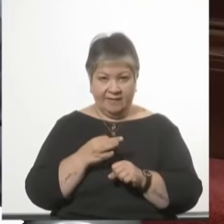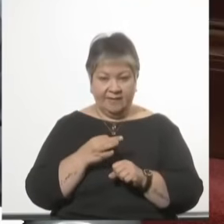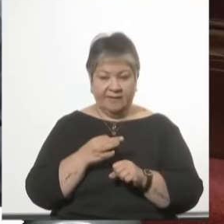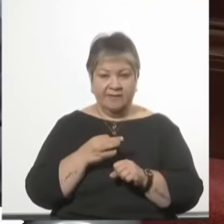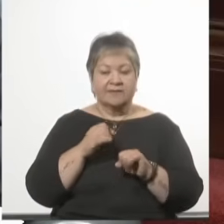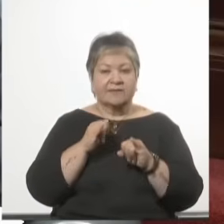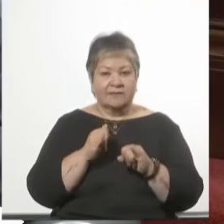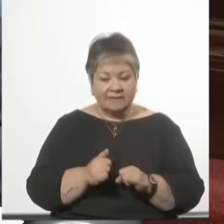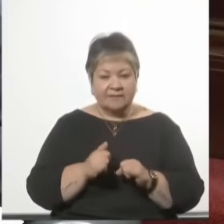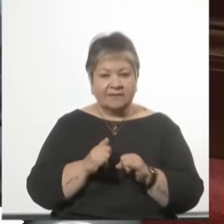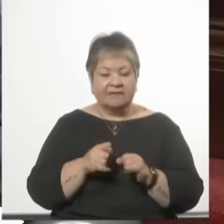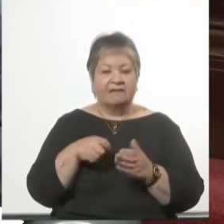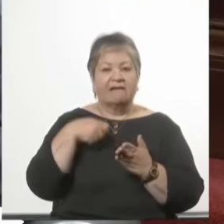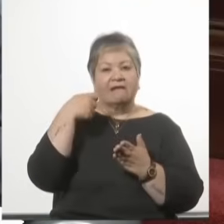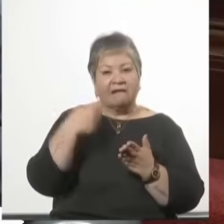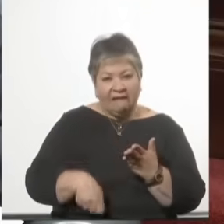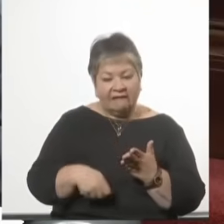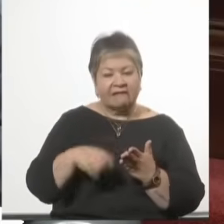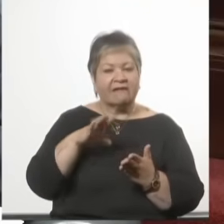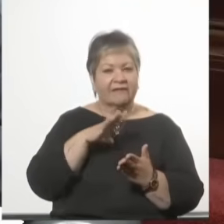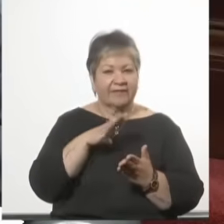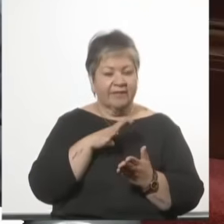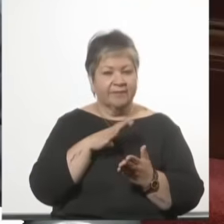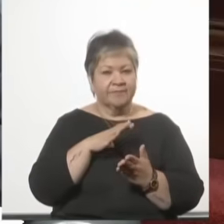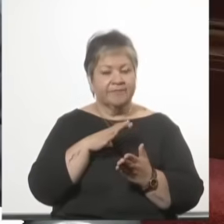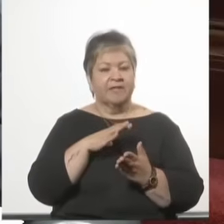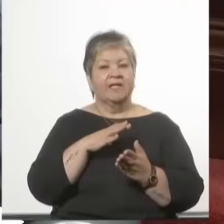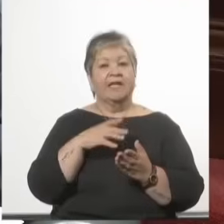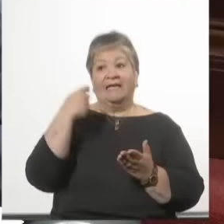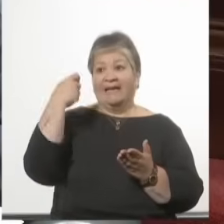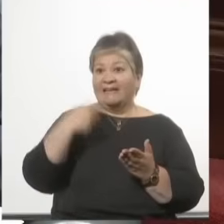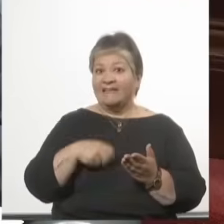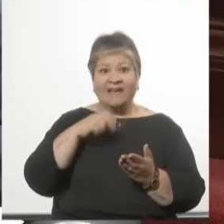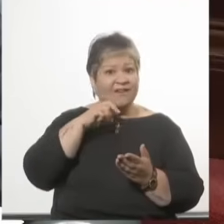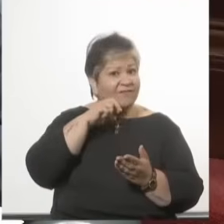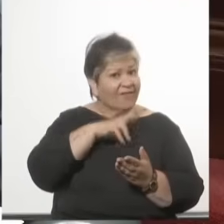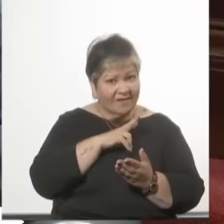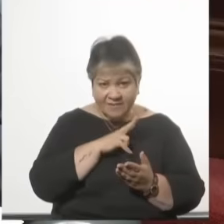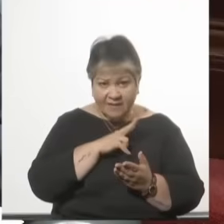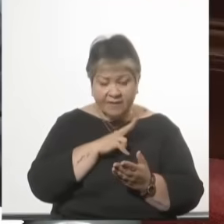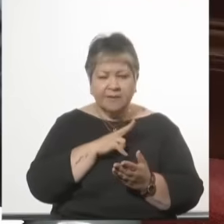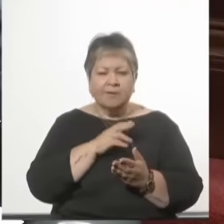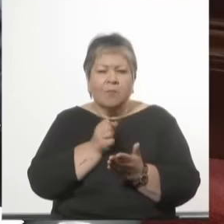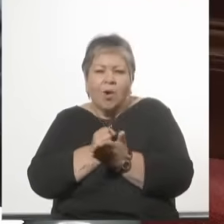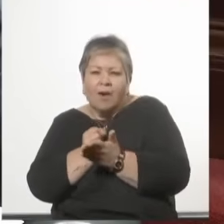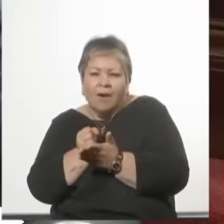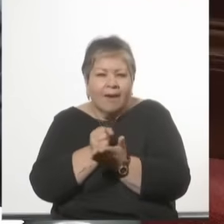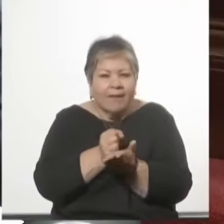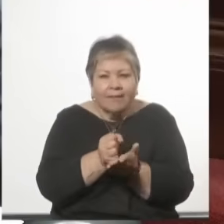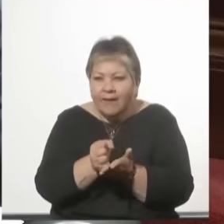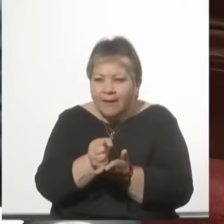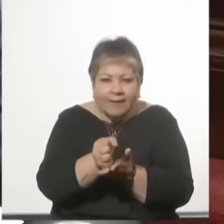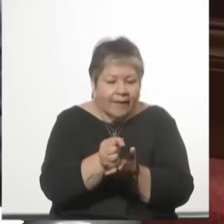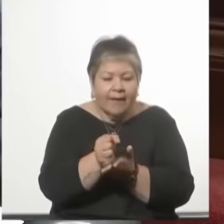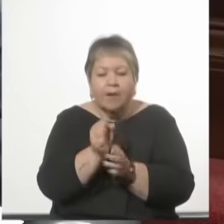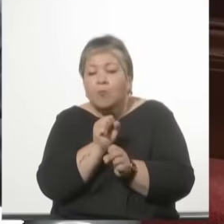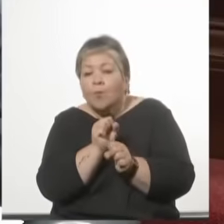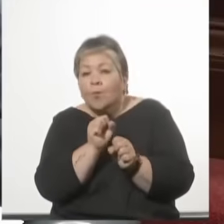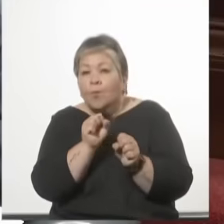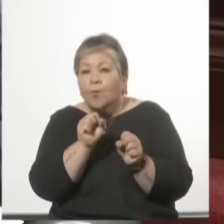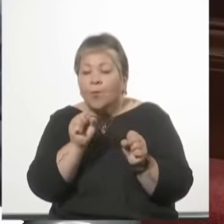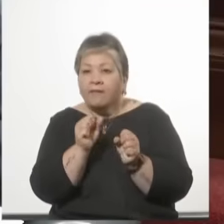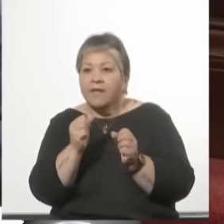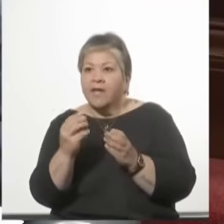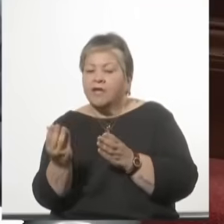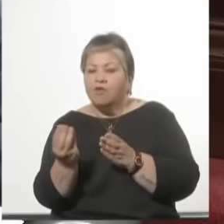eficaz de las garantías. En función que dicha garantía resultó falsa a través de una estratagema que podría, y subrayo podría,